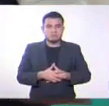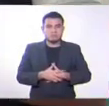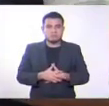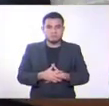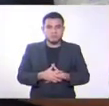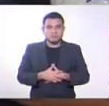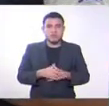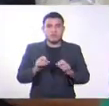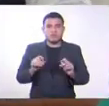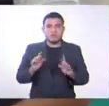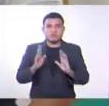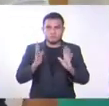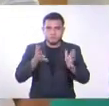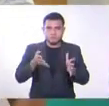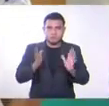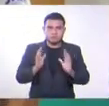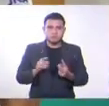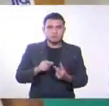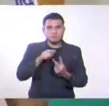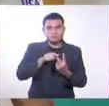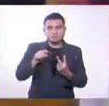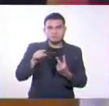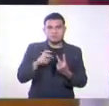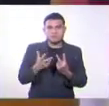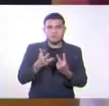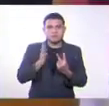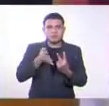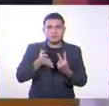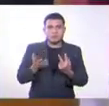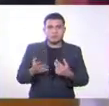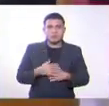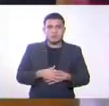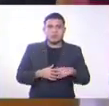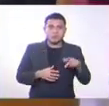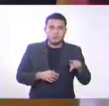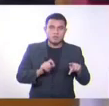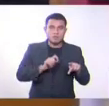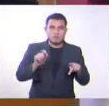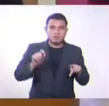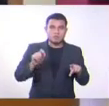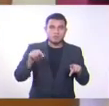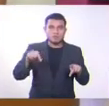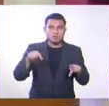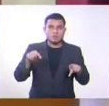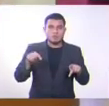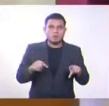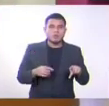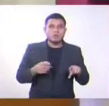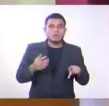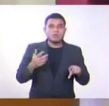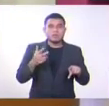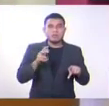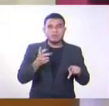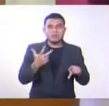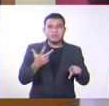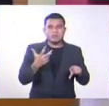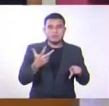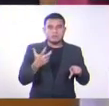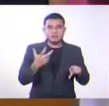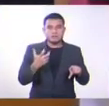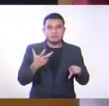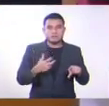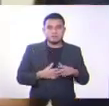la dejo así. Quiere decir que la distancia que hay desde el punto P hasta el punto Q es raíz de 3. La longitud de esto